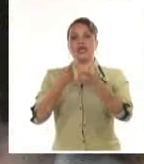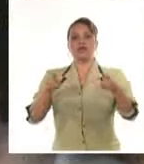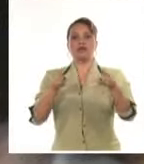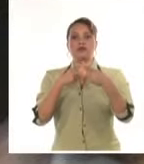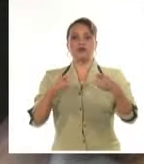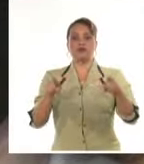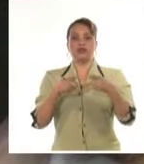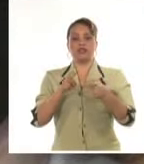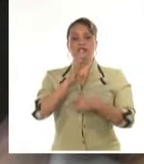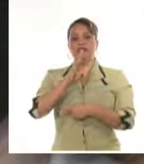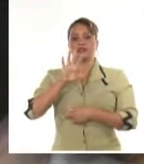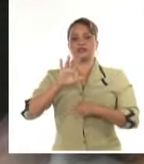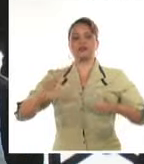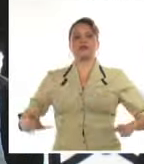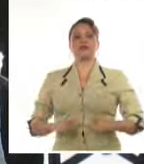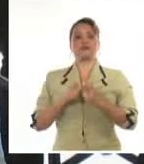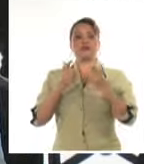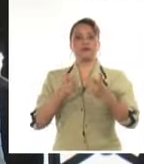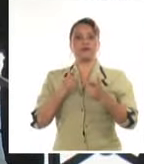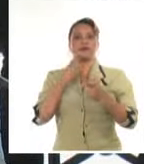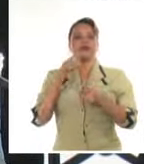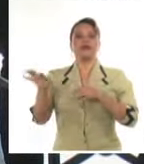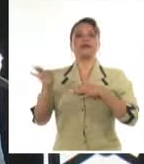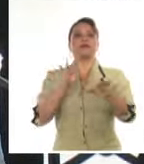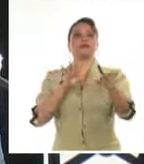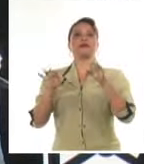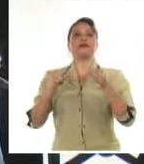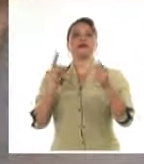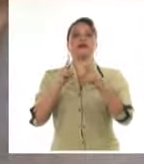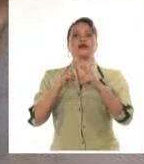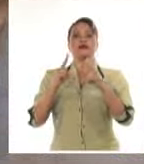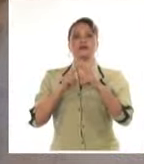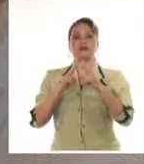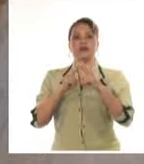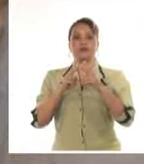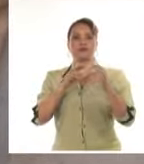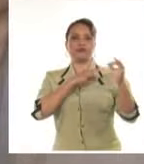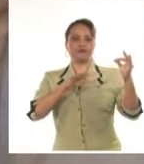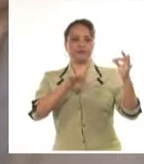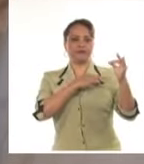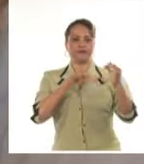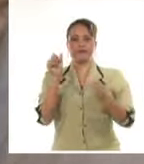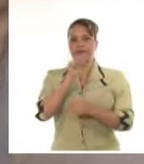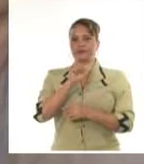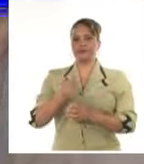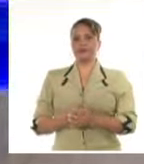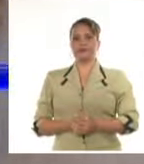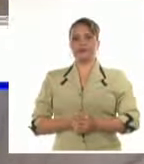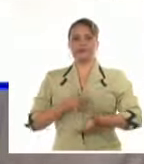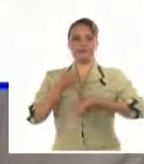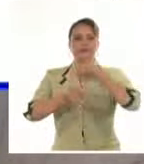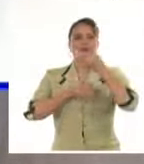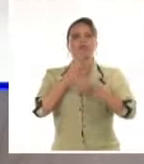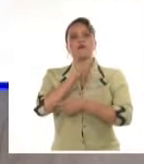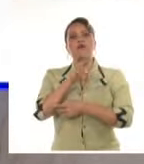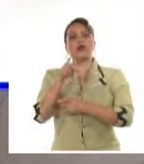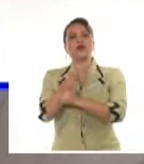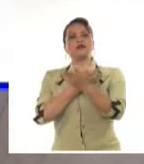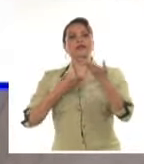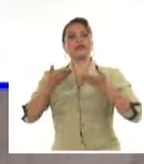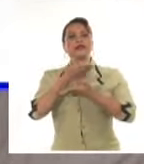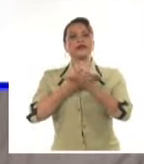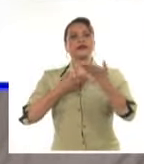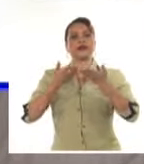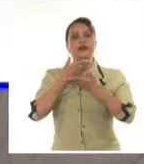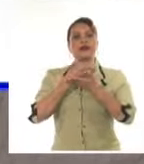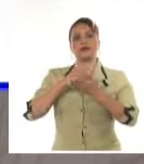35 aniversario tuvo como invitado al dúo Confluencias. Buscar el intercambio entre los escritores, principalmente del patio, pero